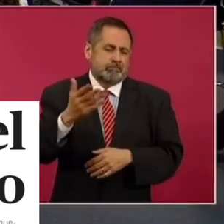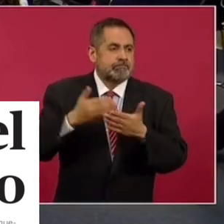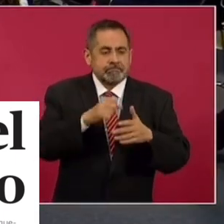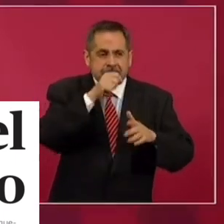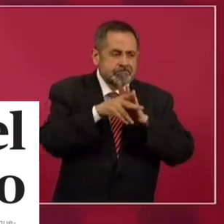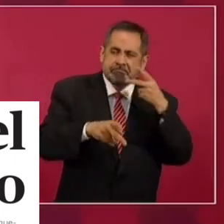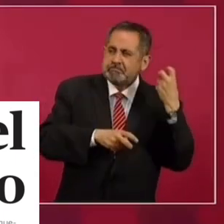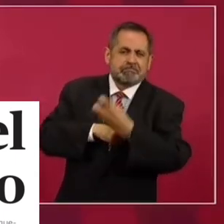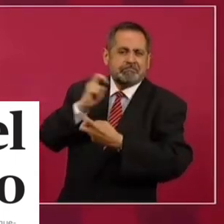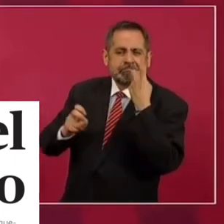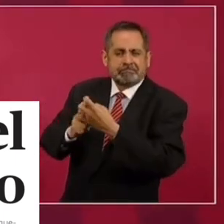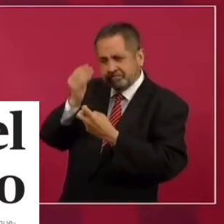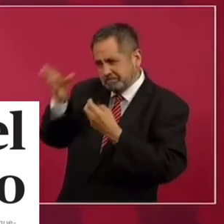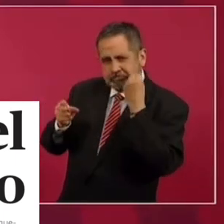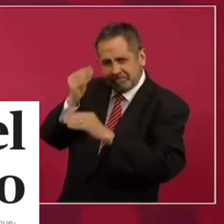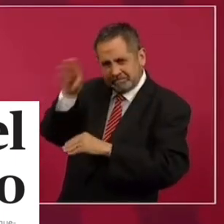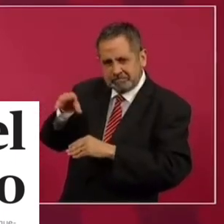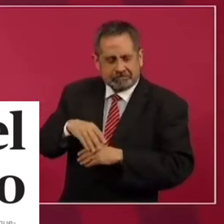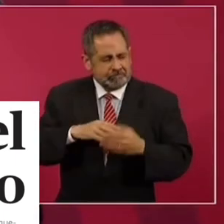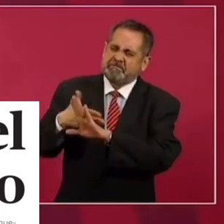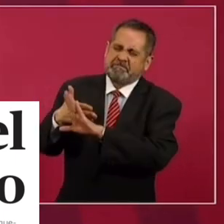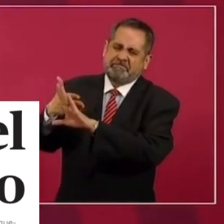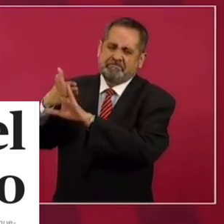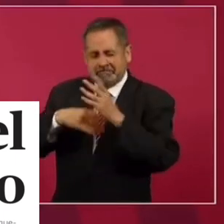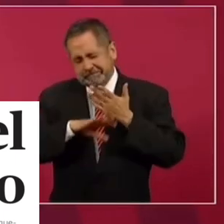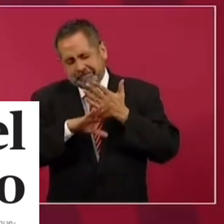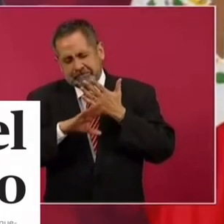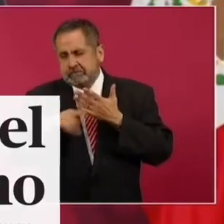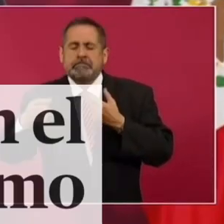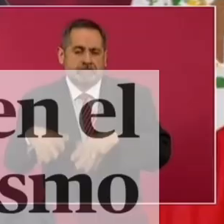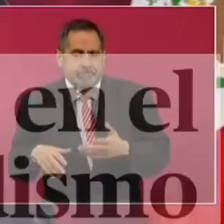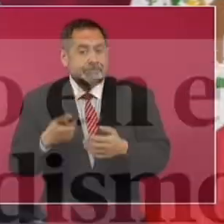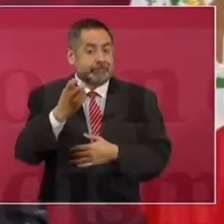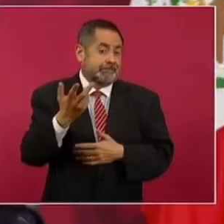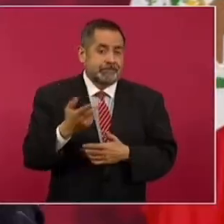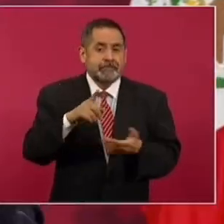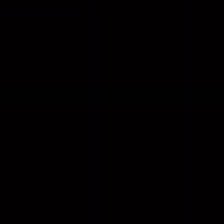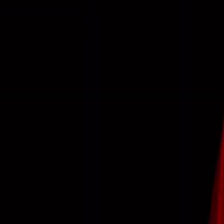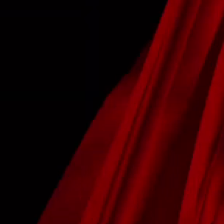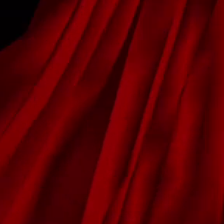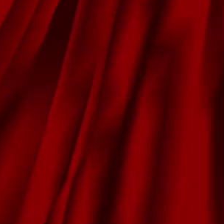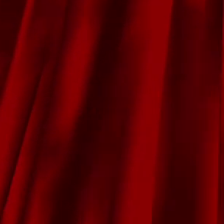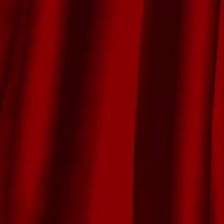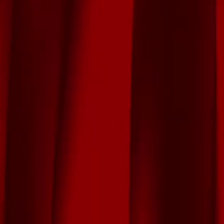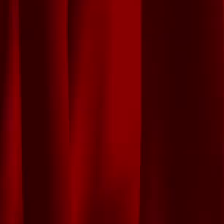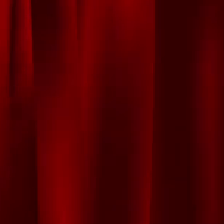militar. Es un golpe blando con el poder de los medios.